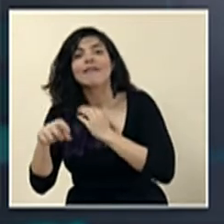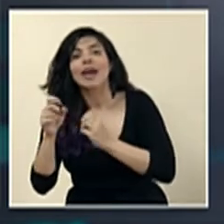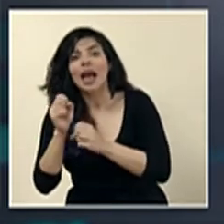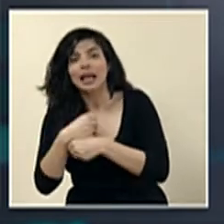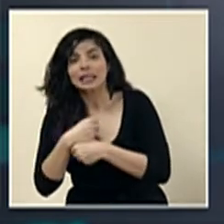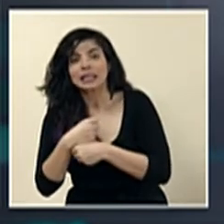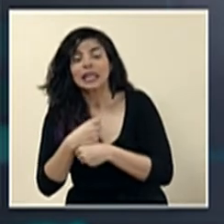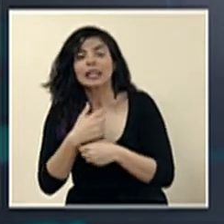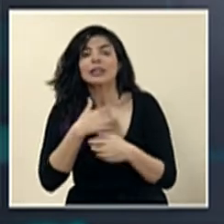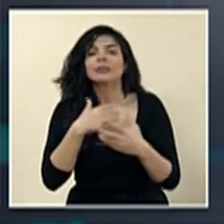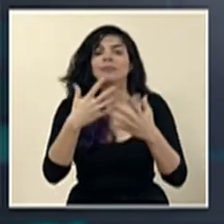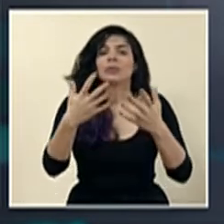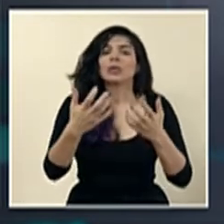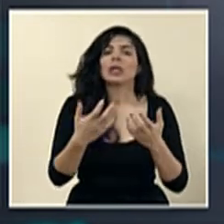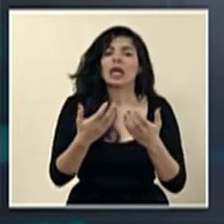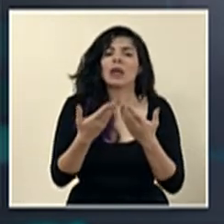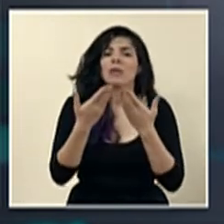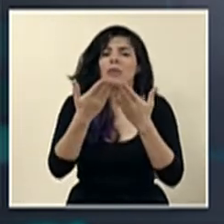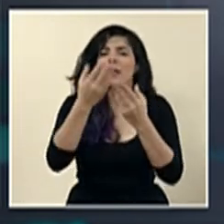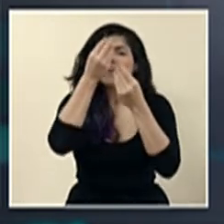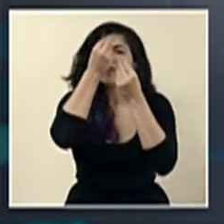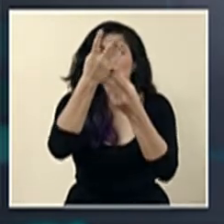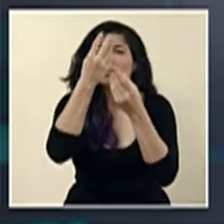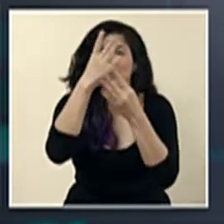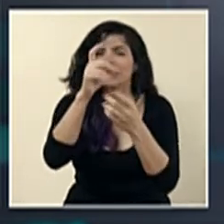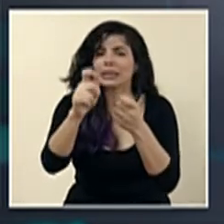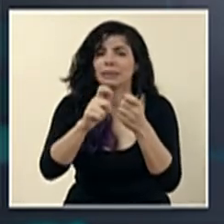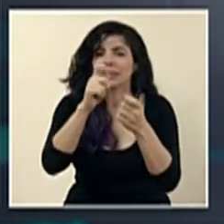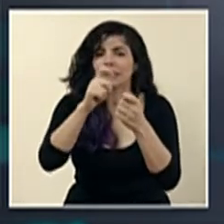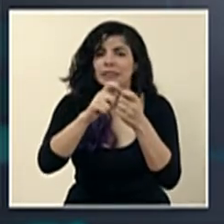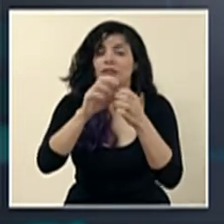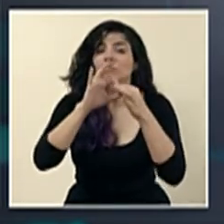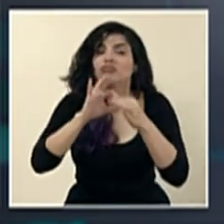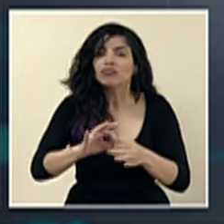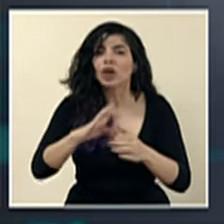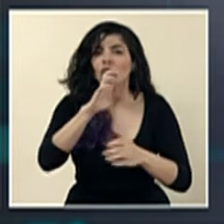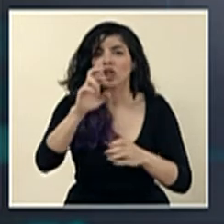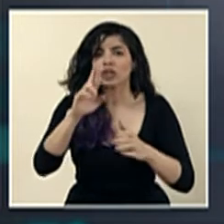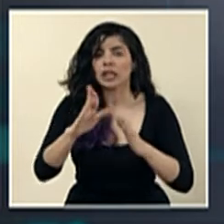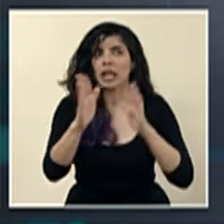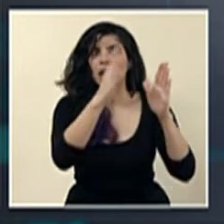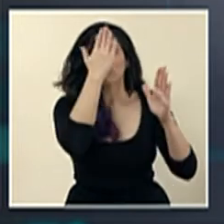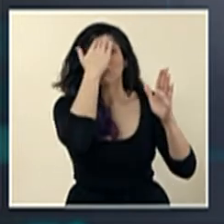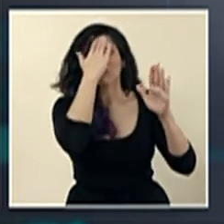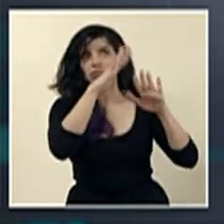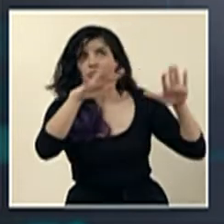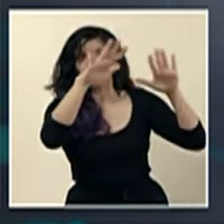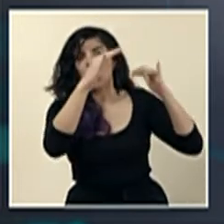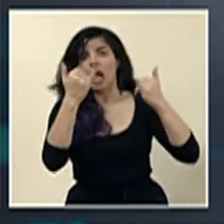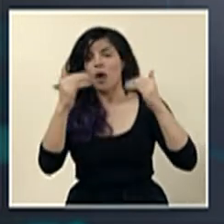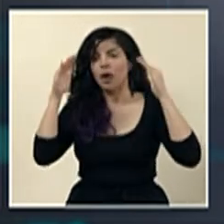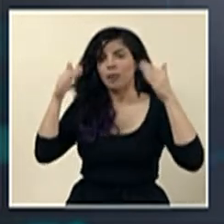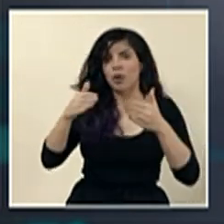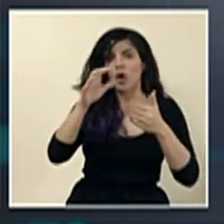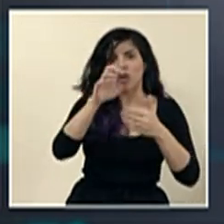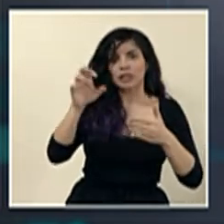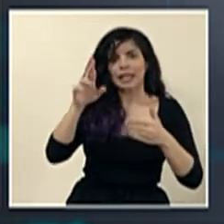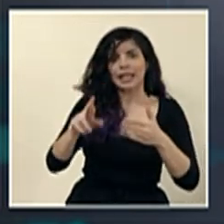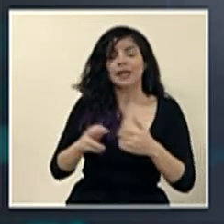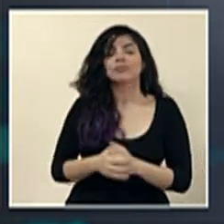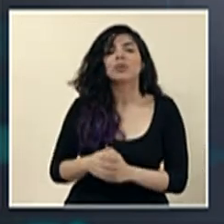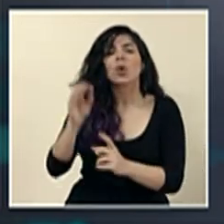darles ya algunos datos más específicos de Costa Rica. Como mencionaba, el